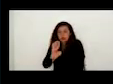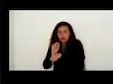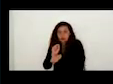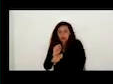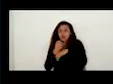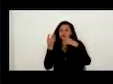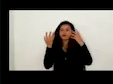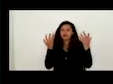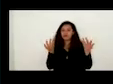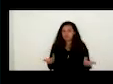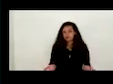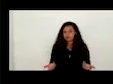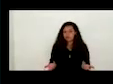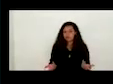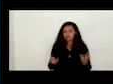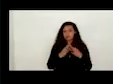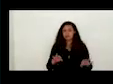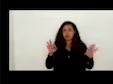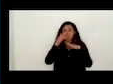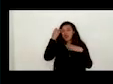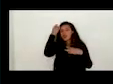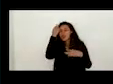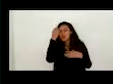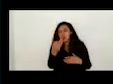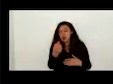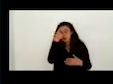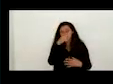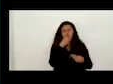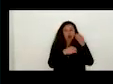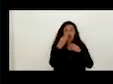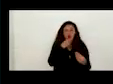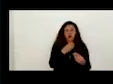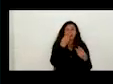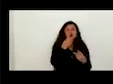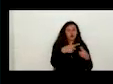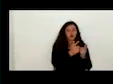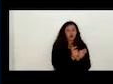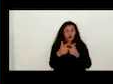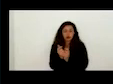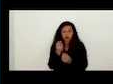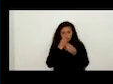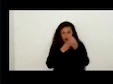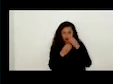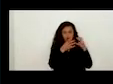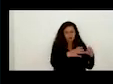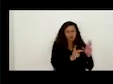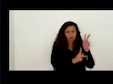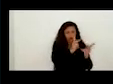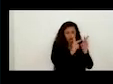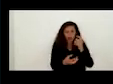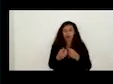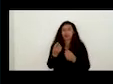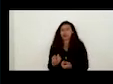importante es buscar la periodicidad del consumo de estos dos grupos de alimentos, de verduras y frutas, y